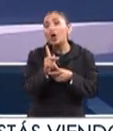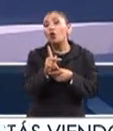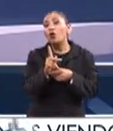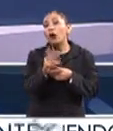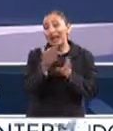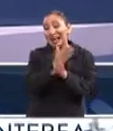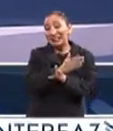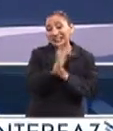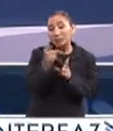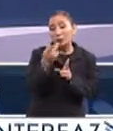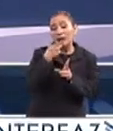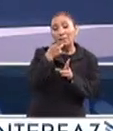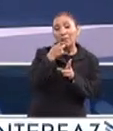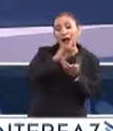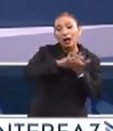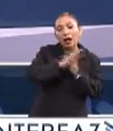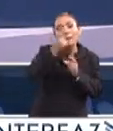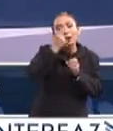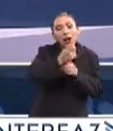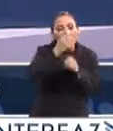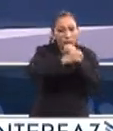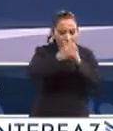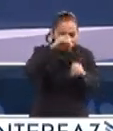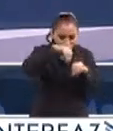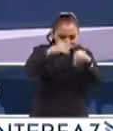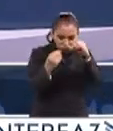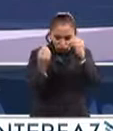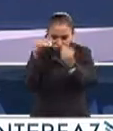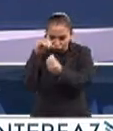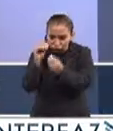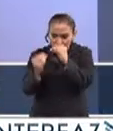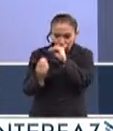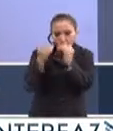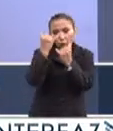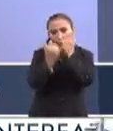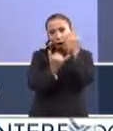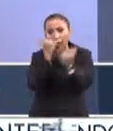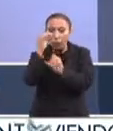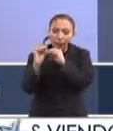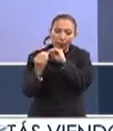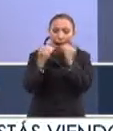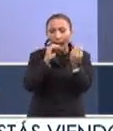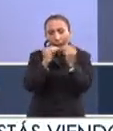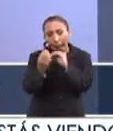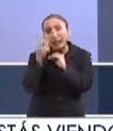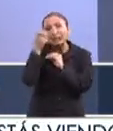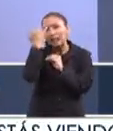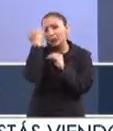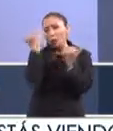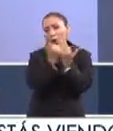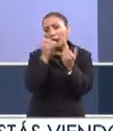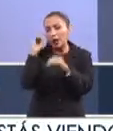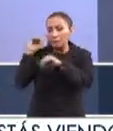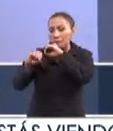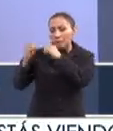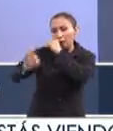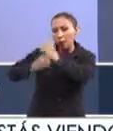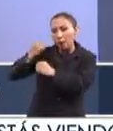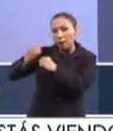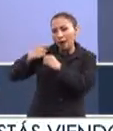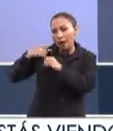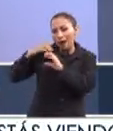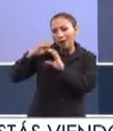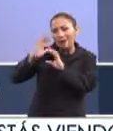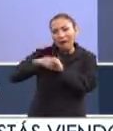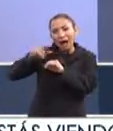justo antes de pasar al verbo, pasaron por los objetos y pasaron por estar jugando. Entonces, un poco es la idea del montaje, que más